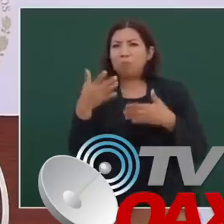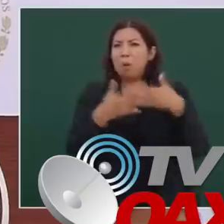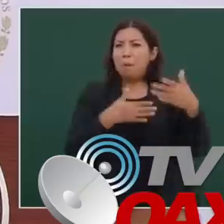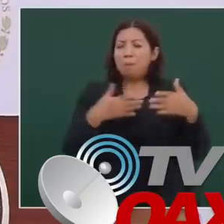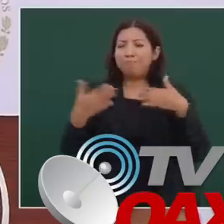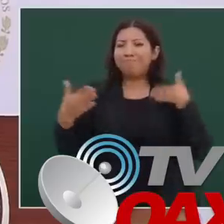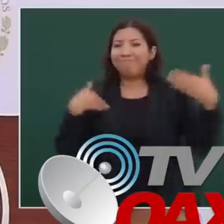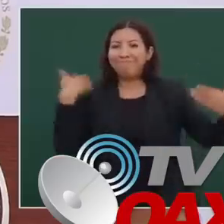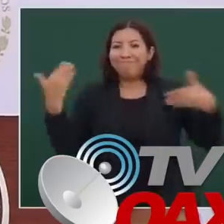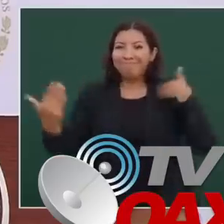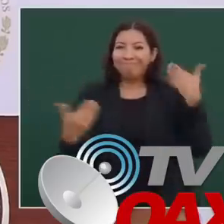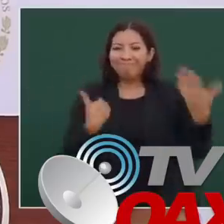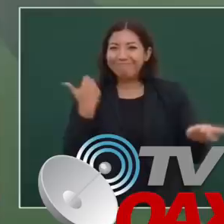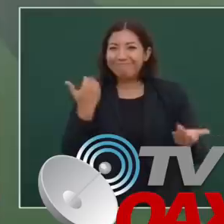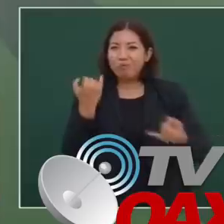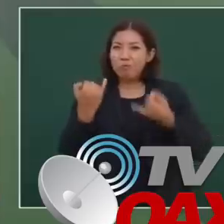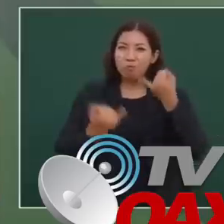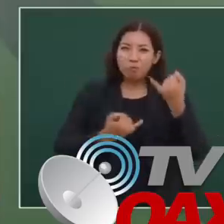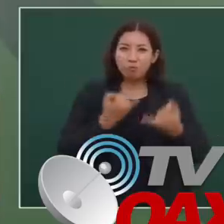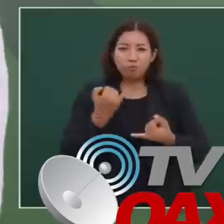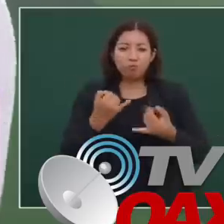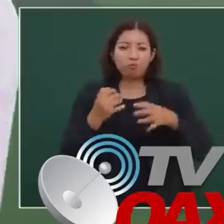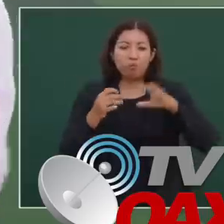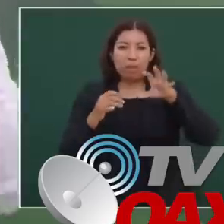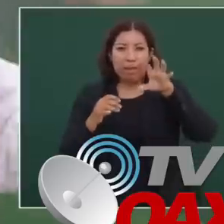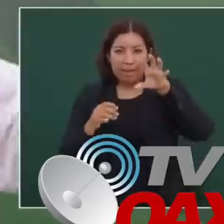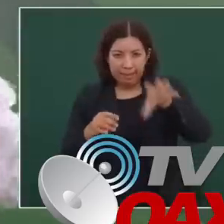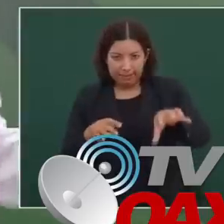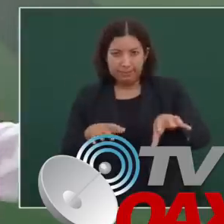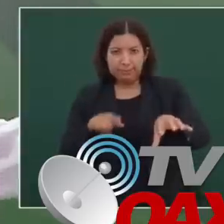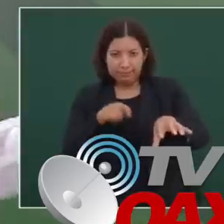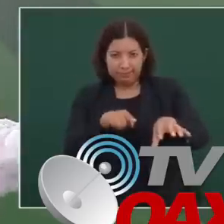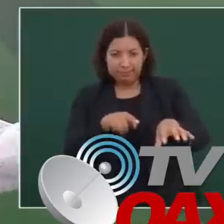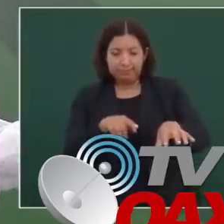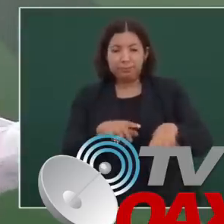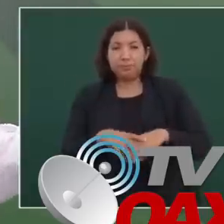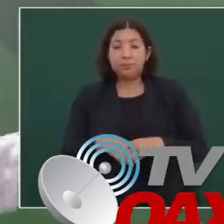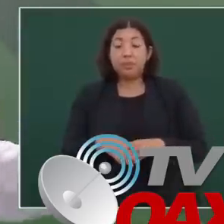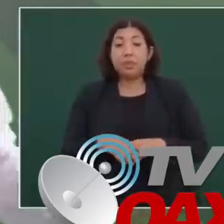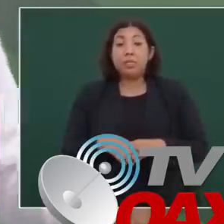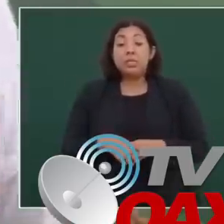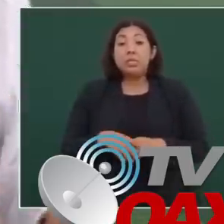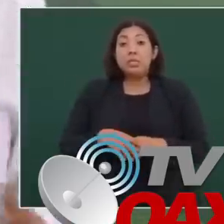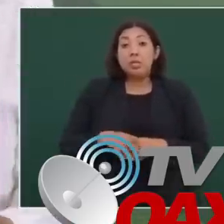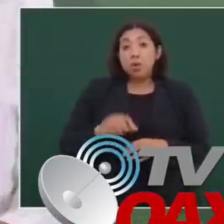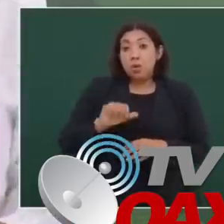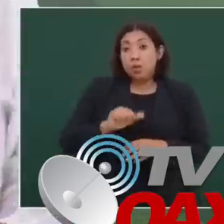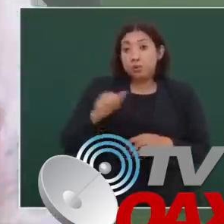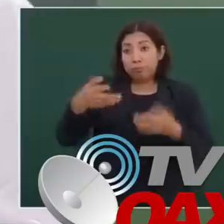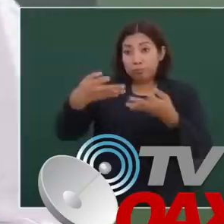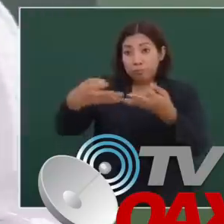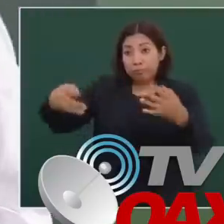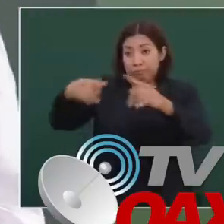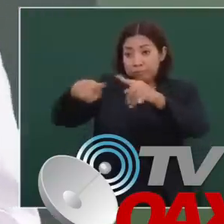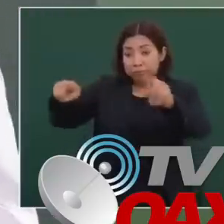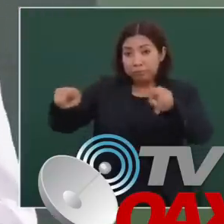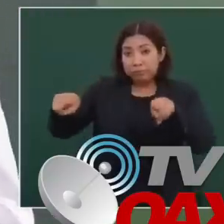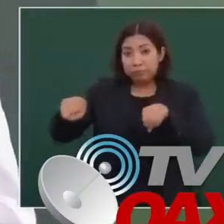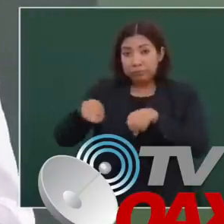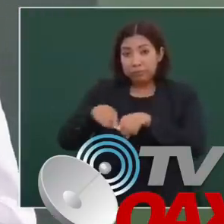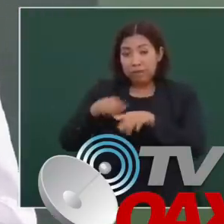recreación en la zona ya afectada y el resto lo declararían reserva